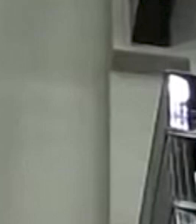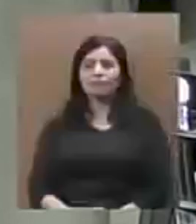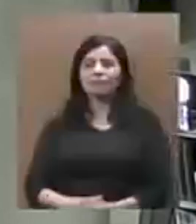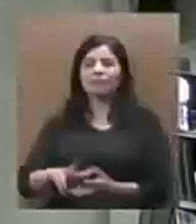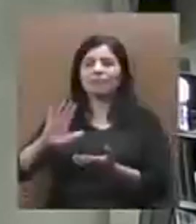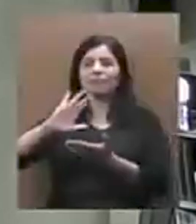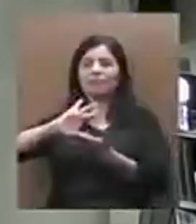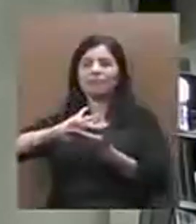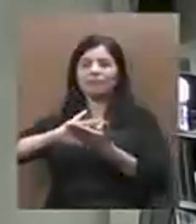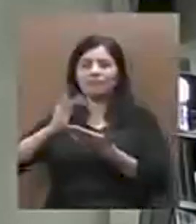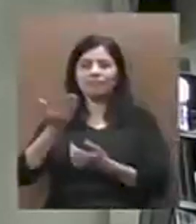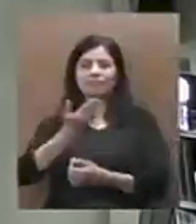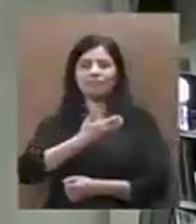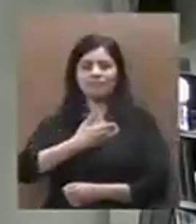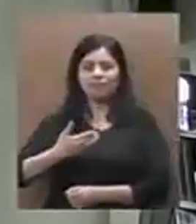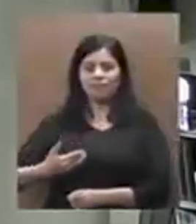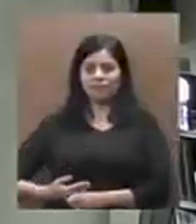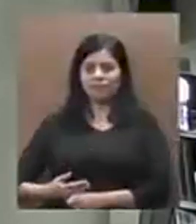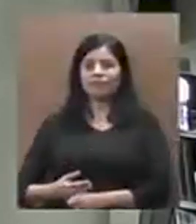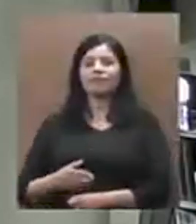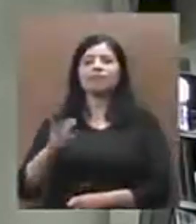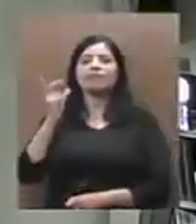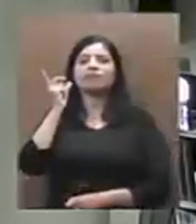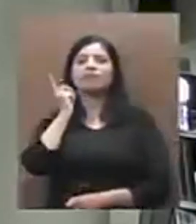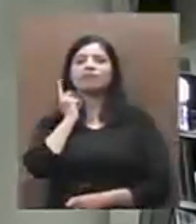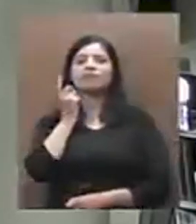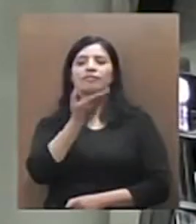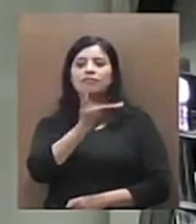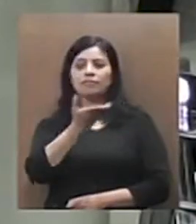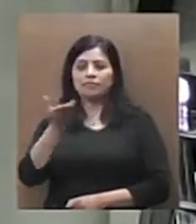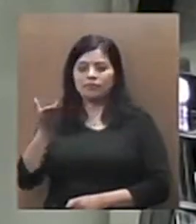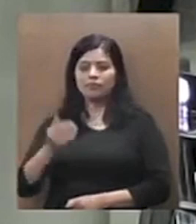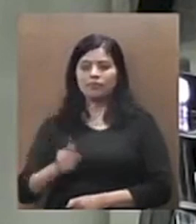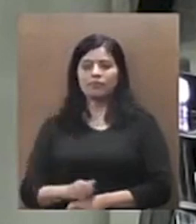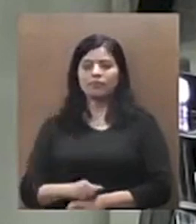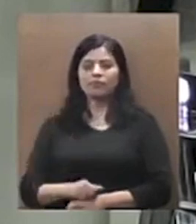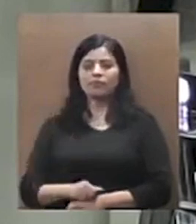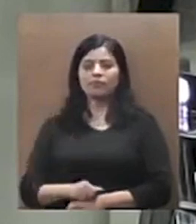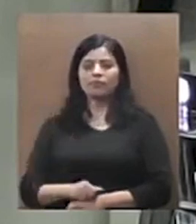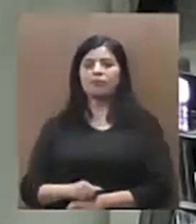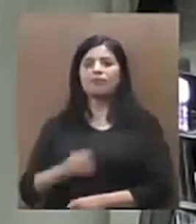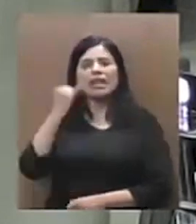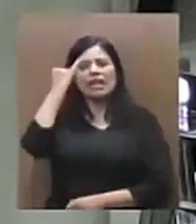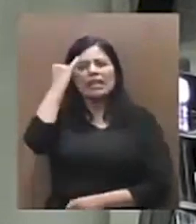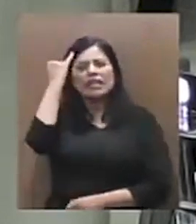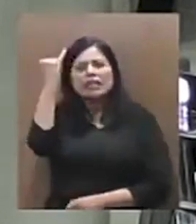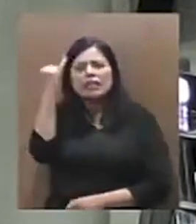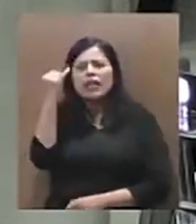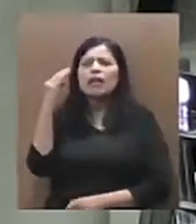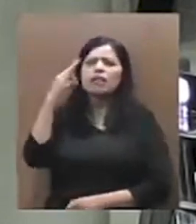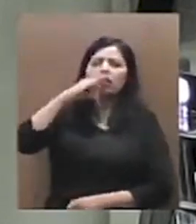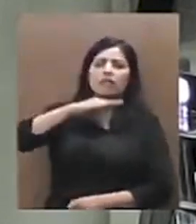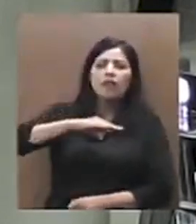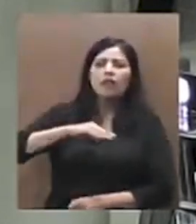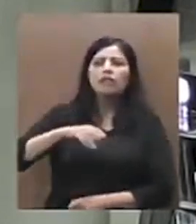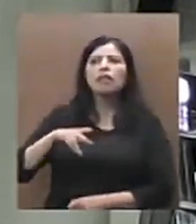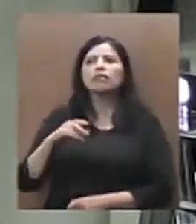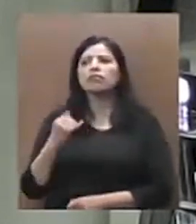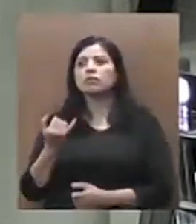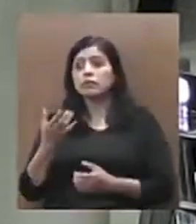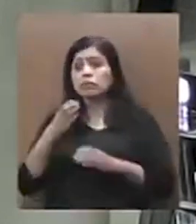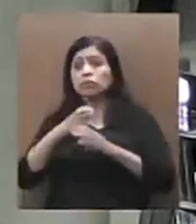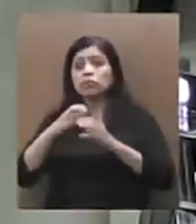Gracias presidente diputada y diputados hay muchos mitos y realidades respecto